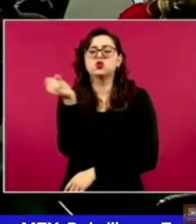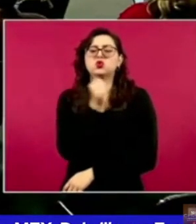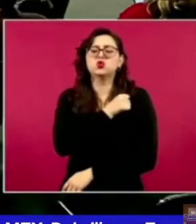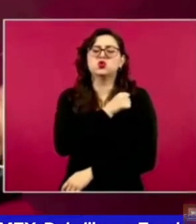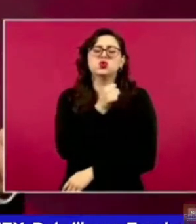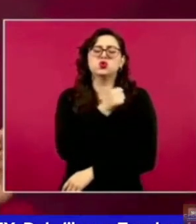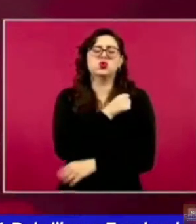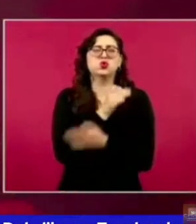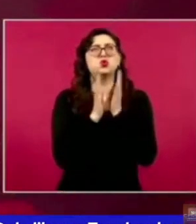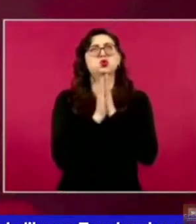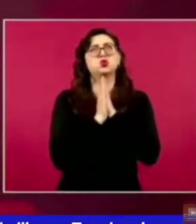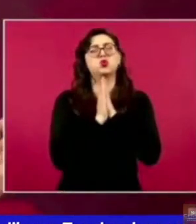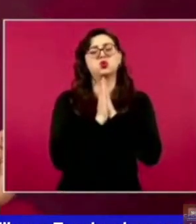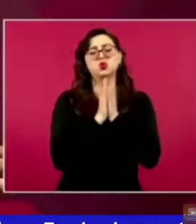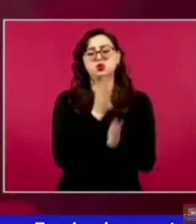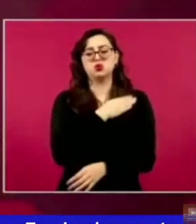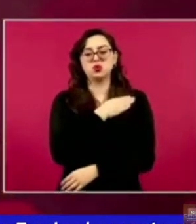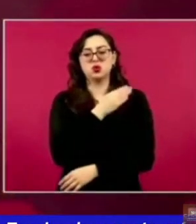Pero